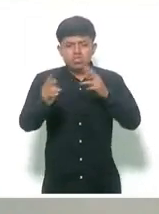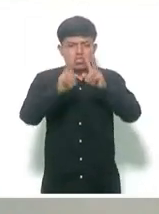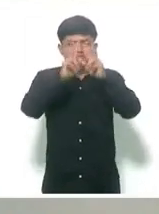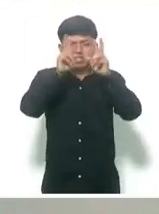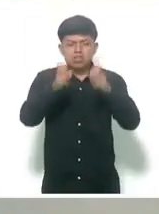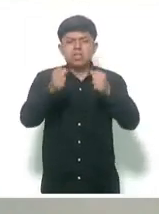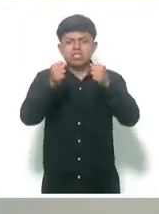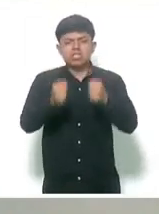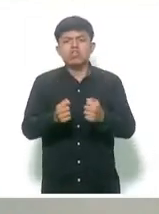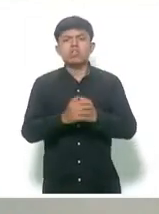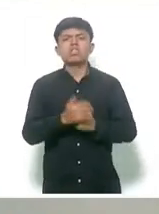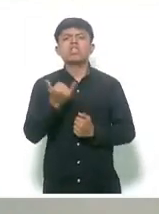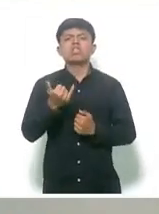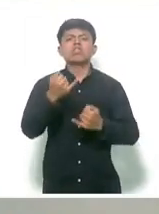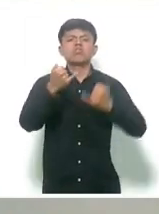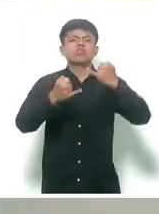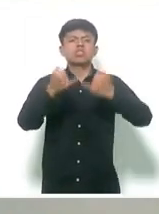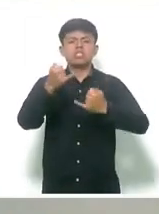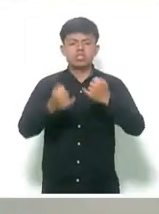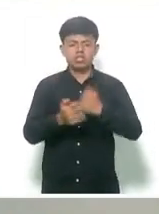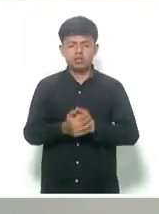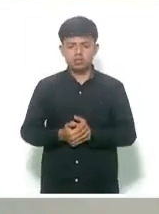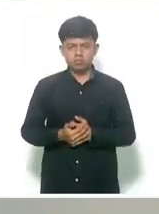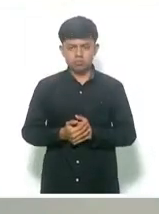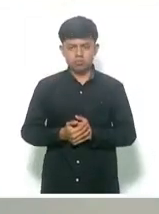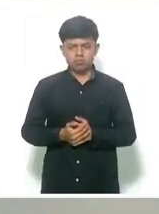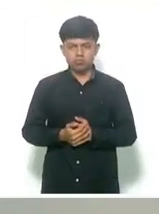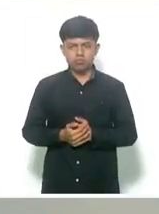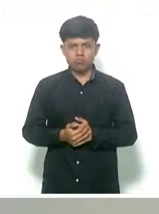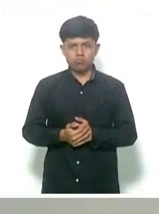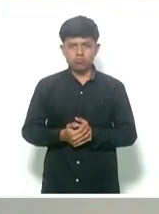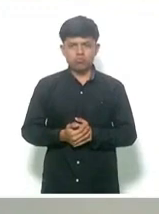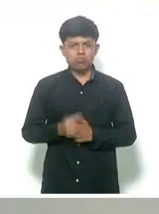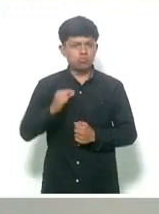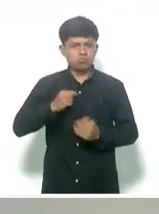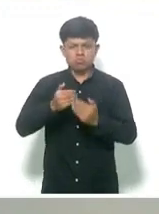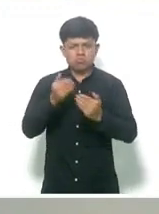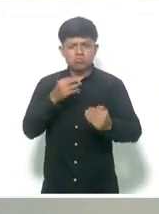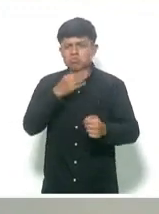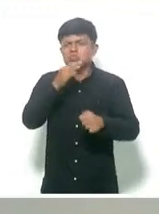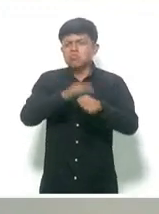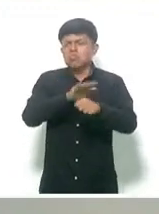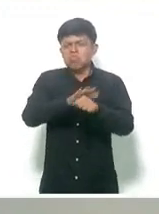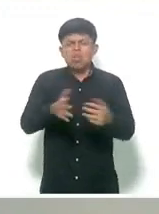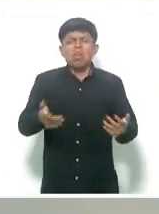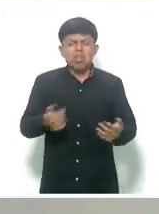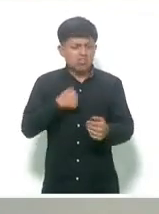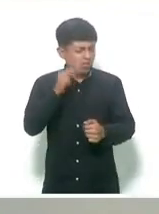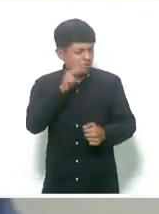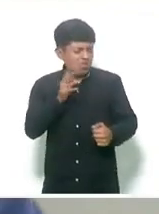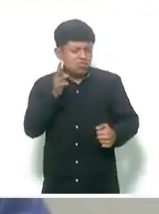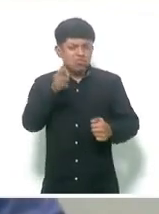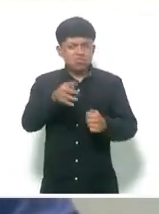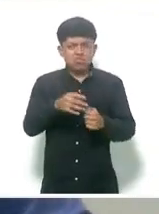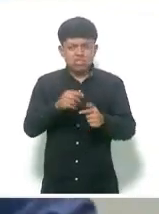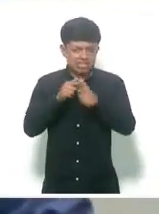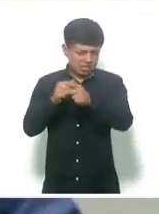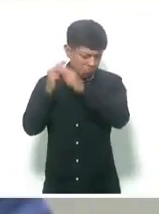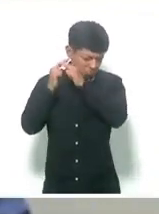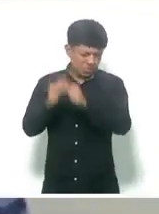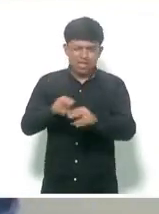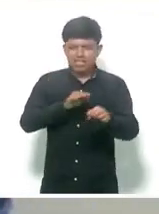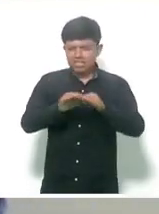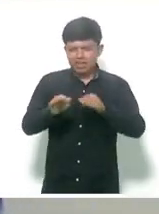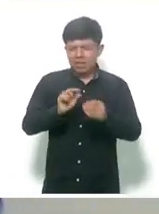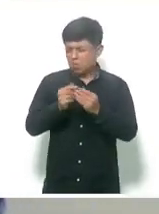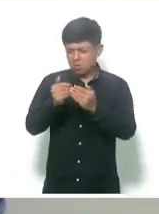de seguridad y procuración de justicia en el estado Qué veíamos que si seguíamos Digamos como se venía trabajando hasta